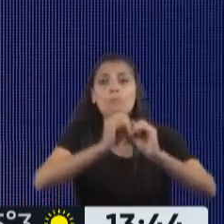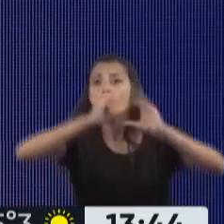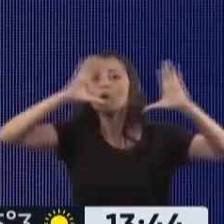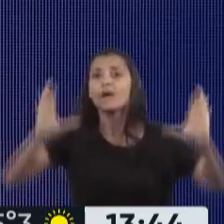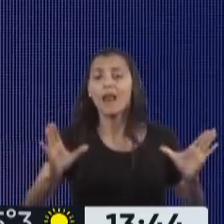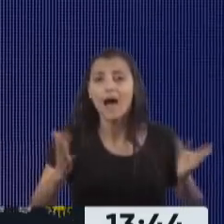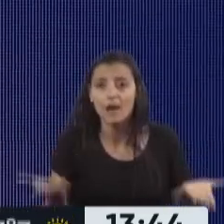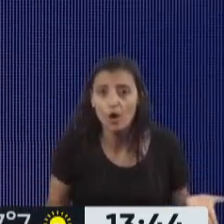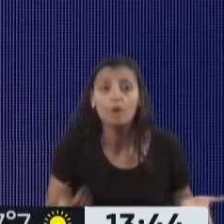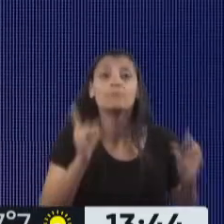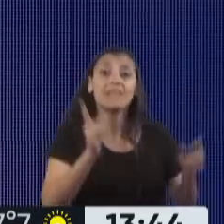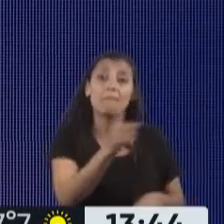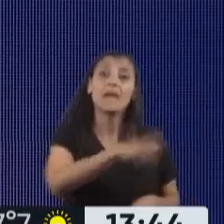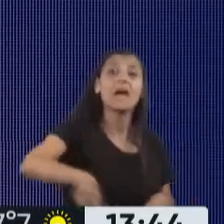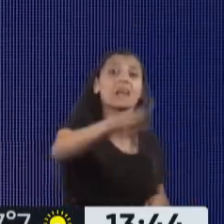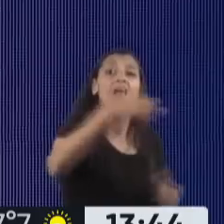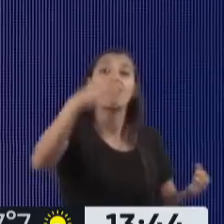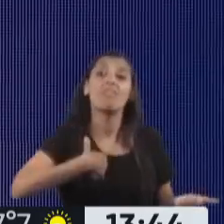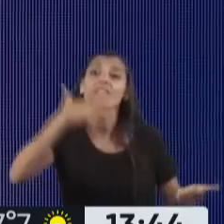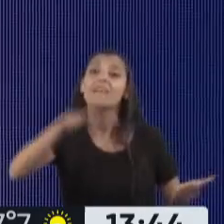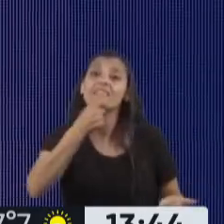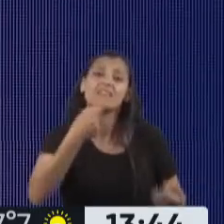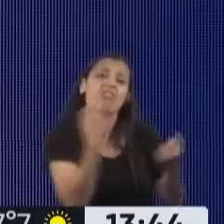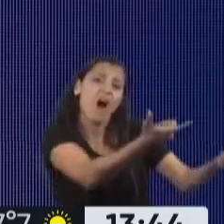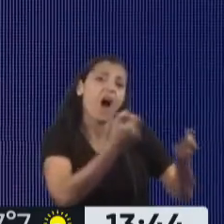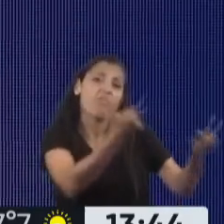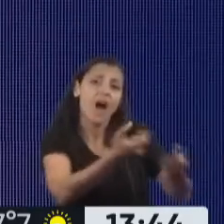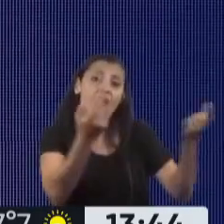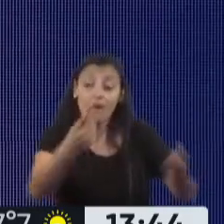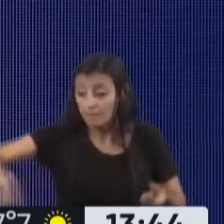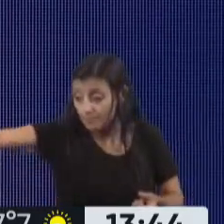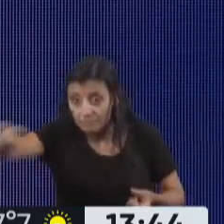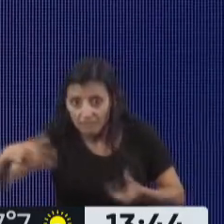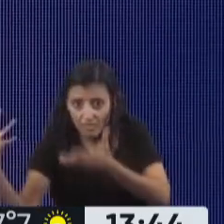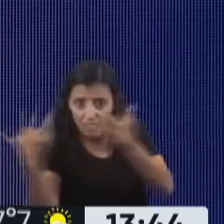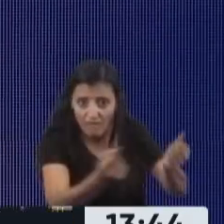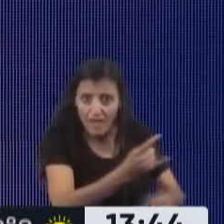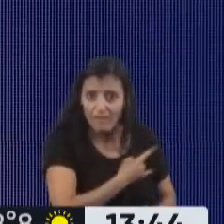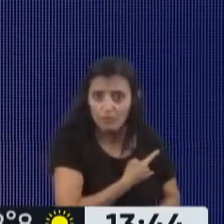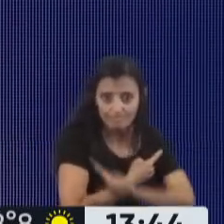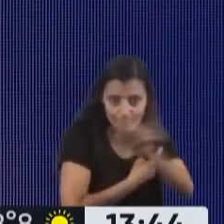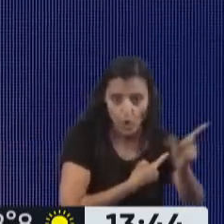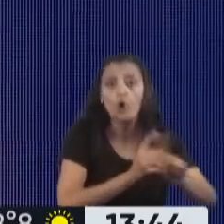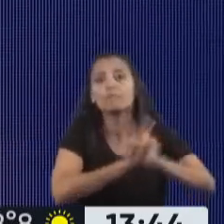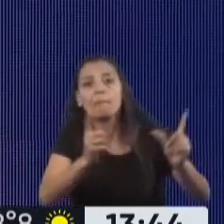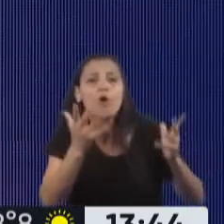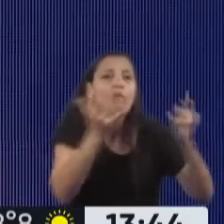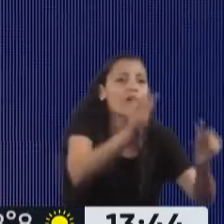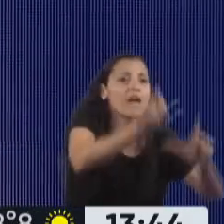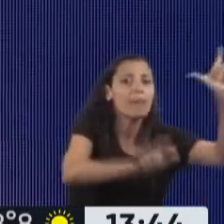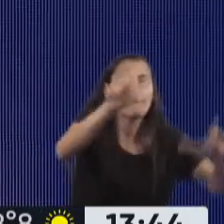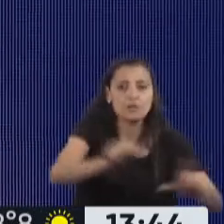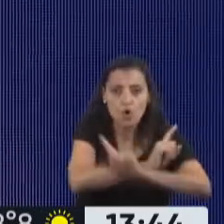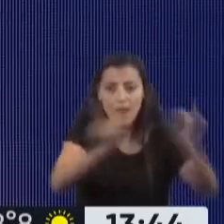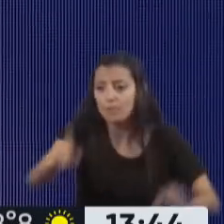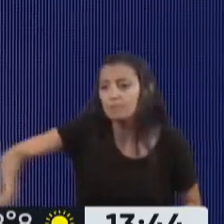que les debería quedar claro es que esta gente no está defendiendo ni la universidad ni los intereses de los argentinos, que lo único